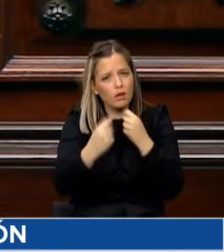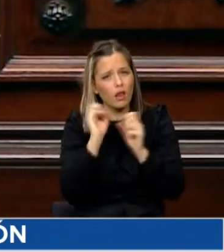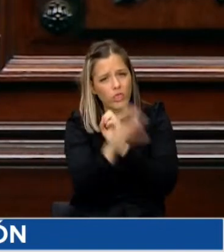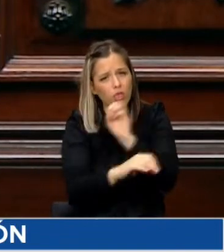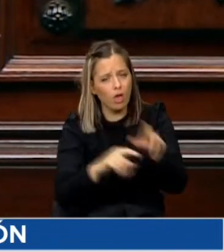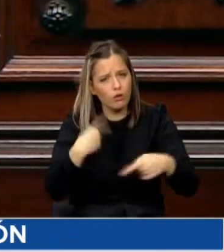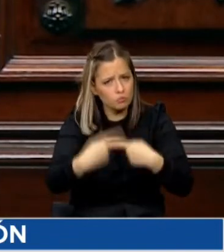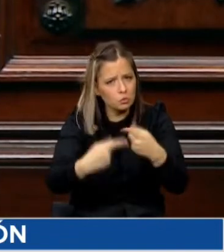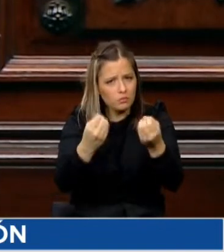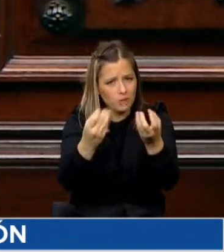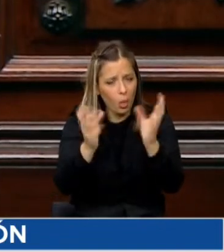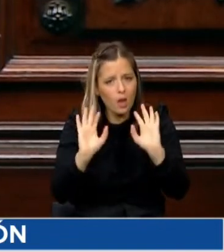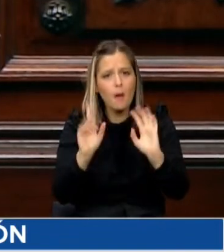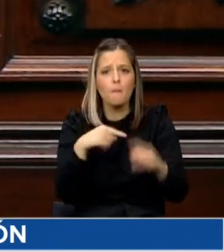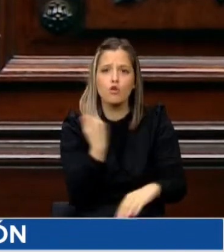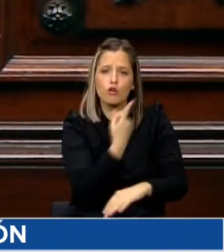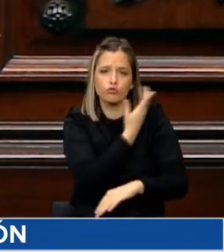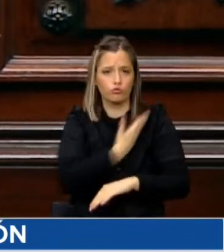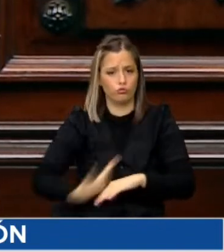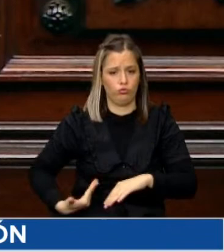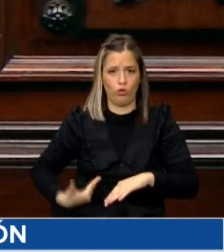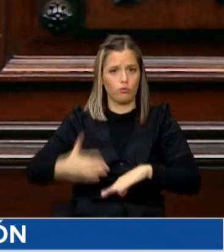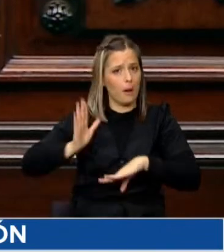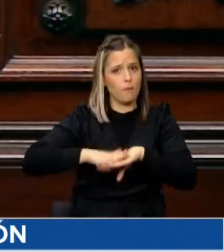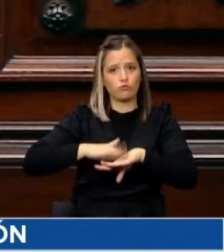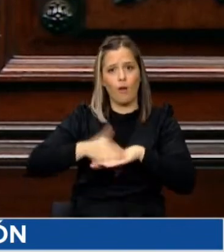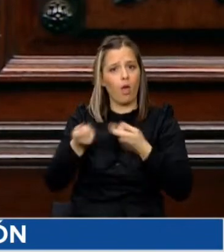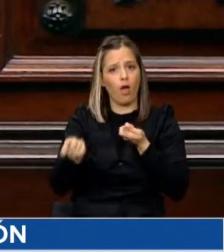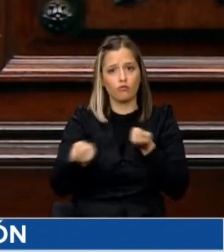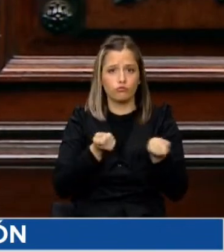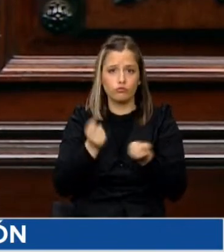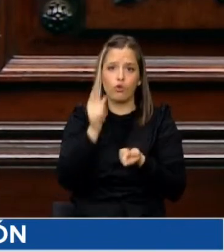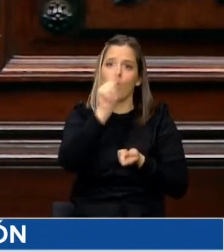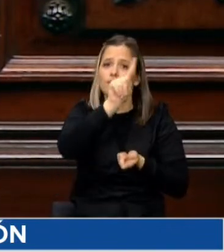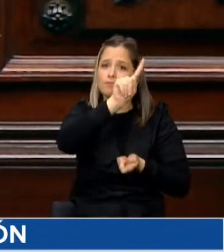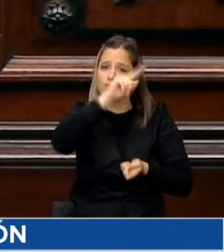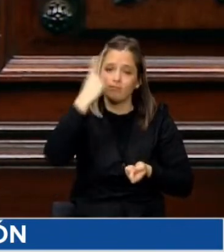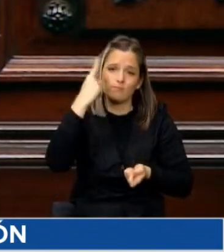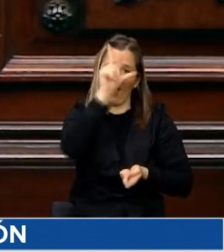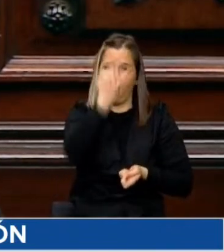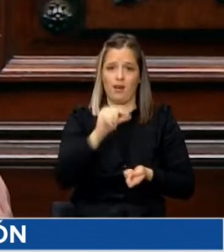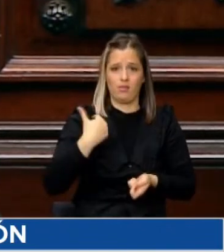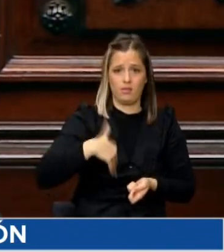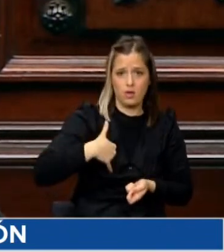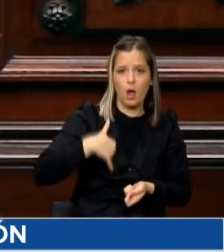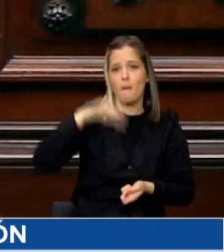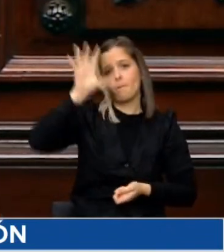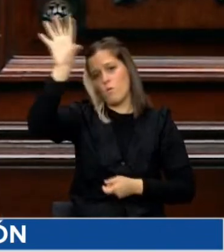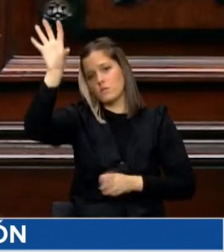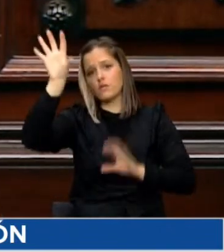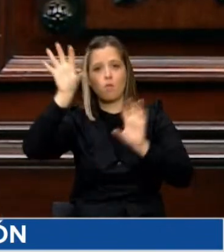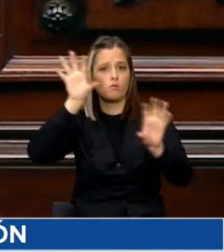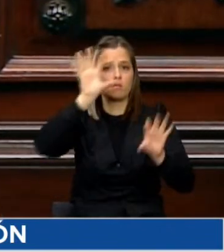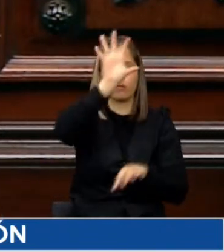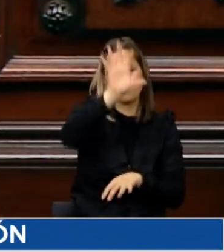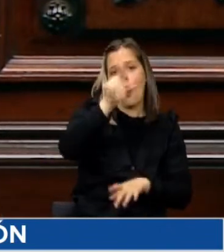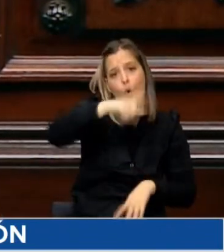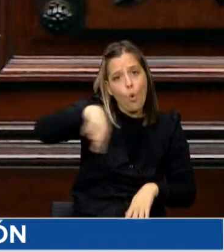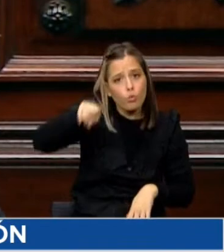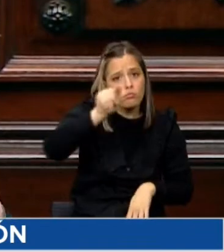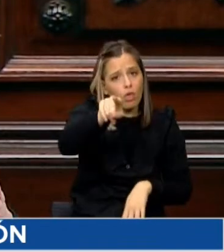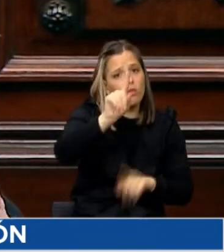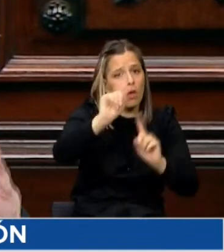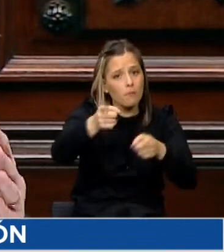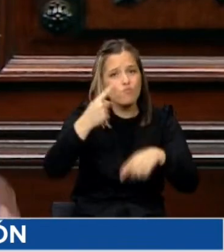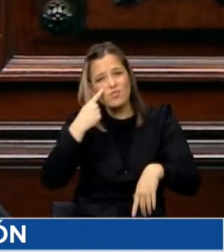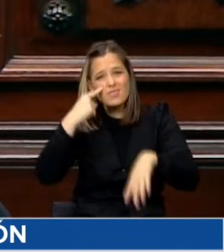como ahora nosotros que tenemos responsabilidad de gestión, ya sea tanto en Nación como en la provincia, como ustedes que siguen teniendo responsabilidad de gestión en el